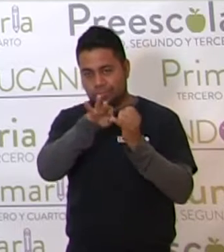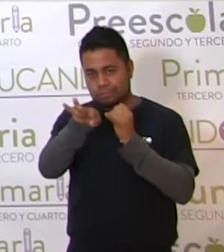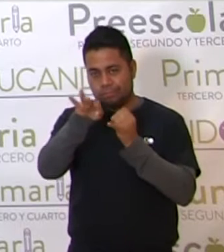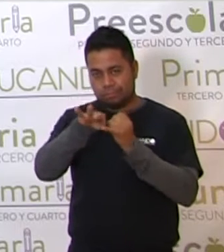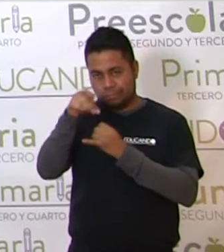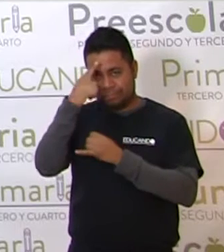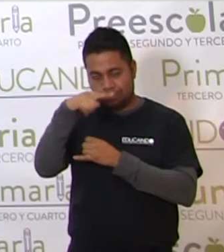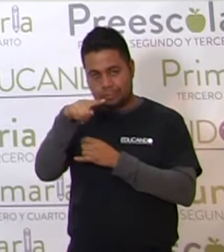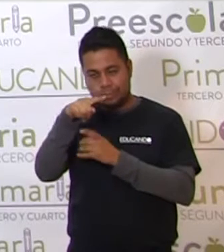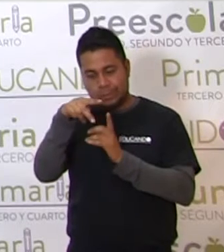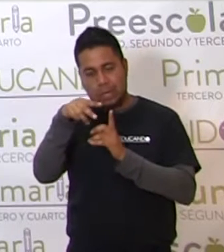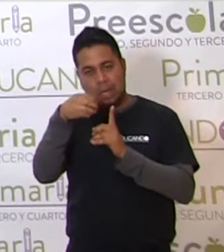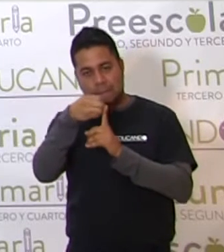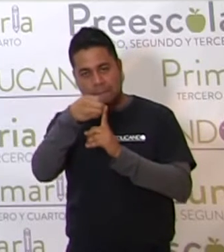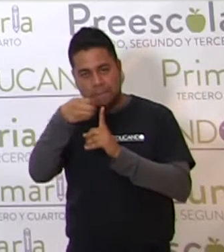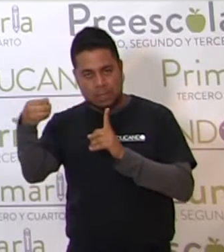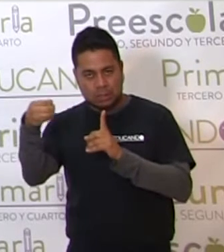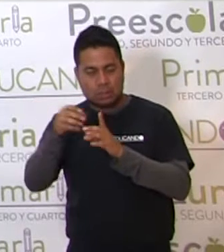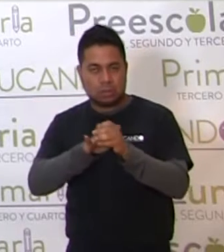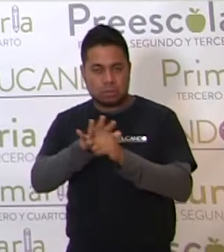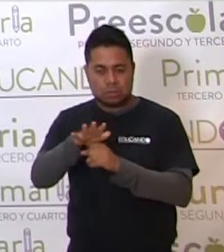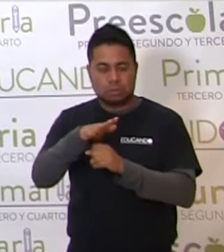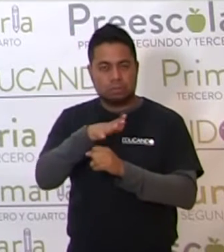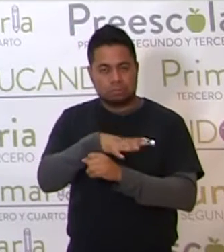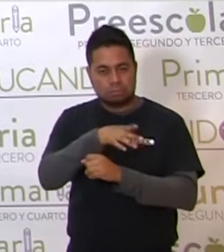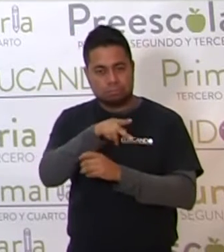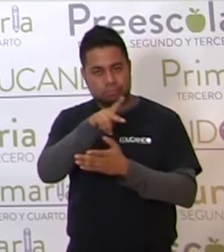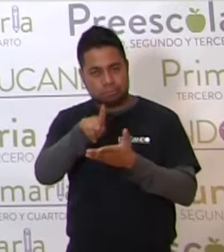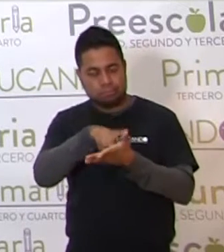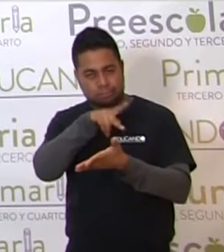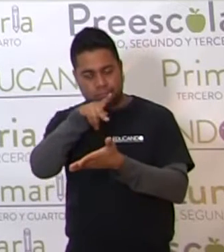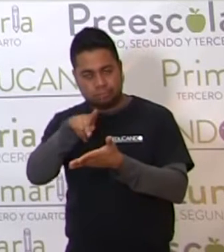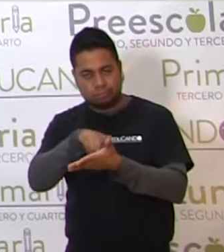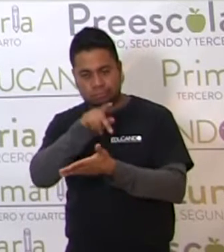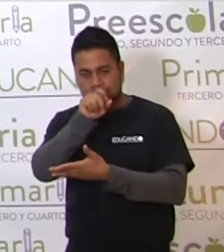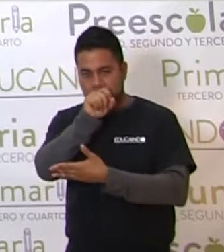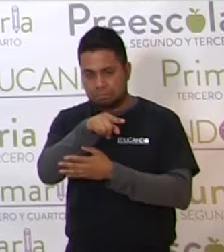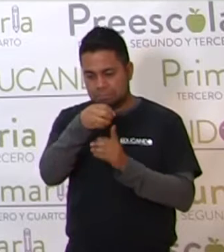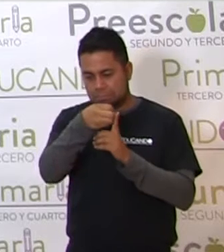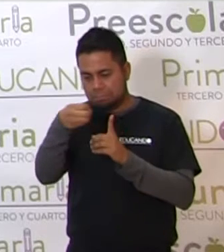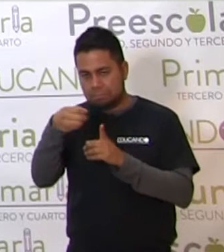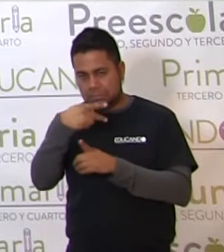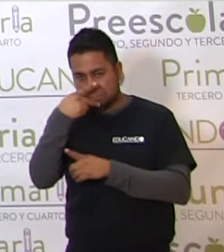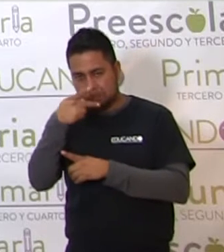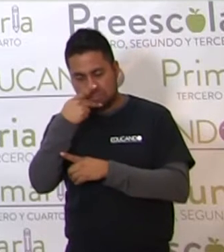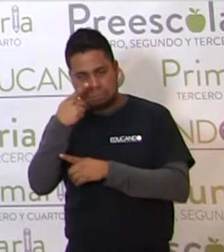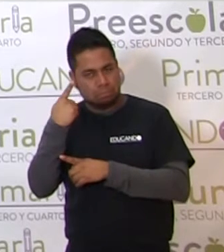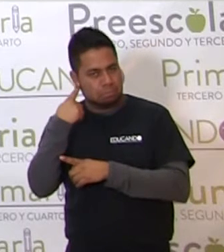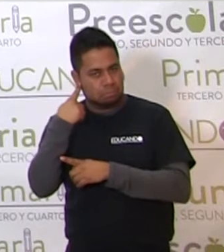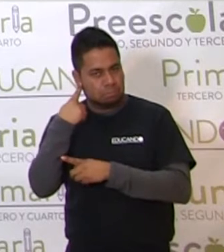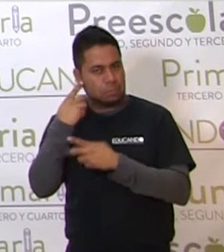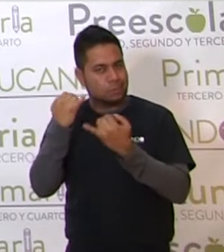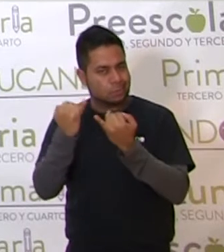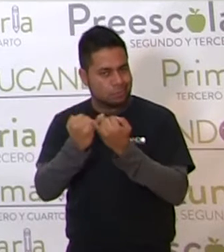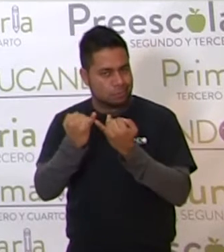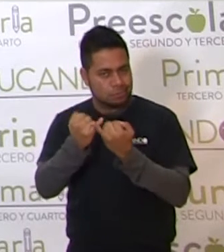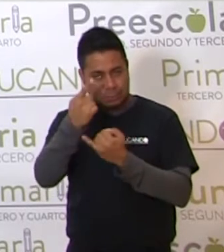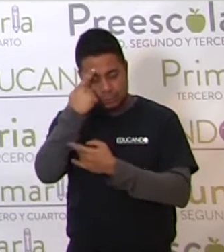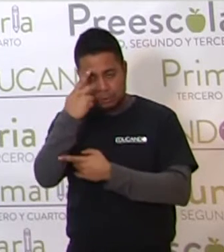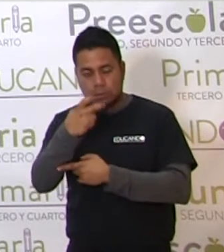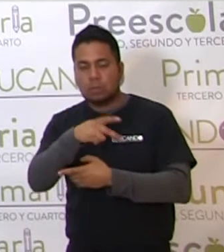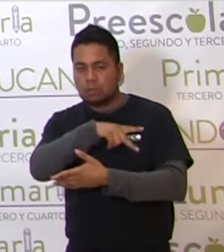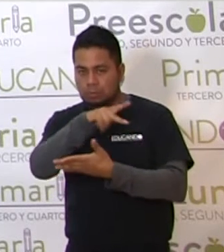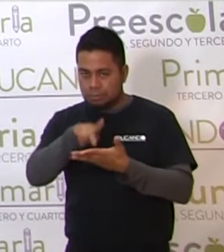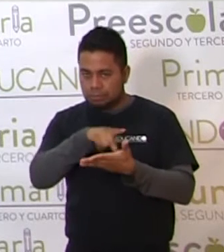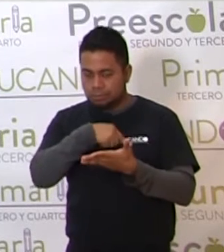del verso vamos a tener una repetición de serie de sonidos para ello lo vuelvo a